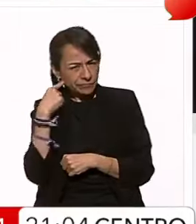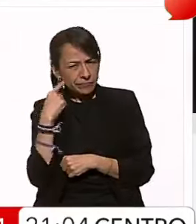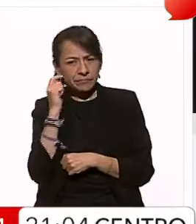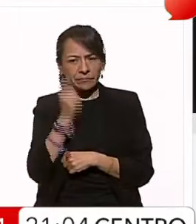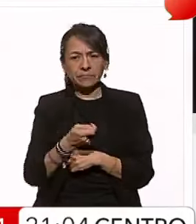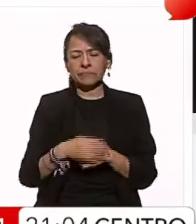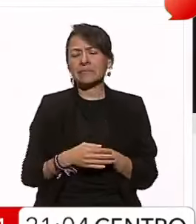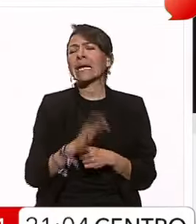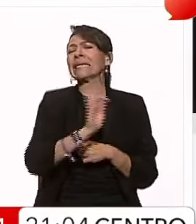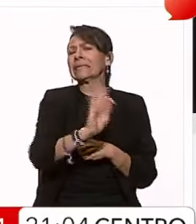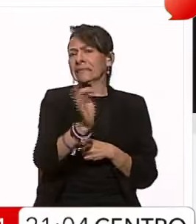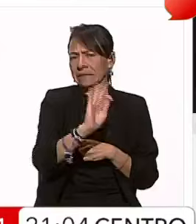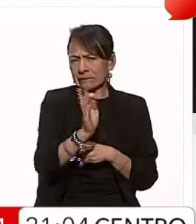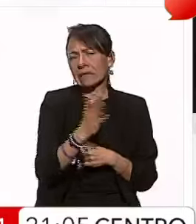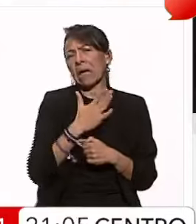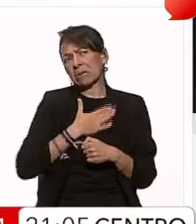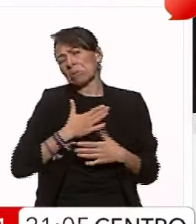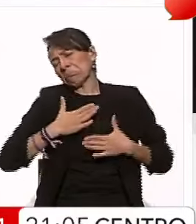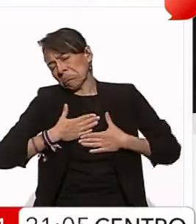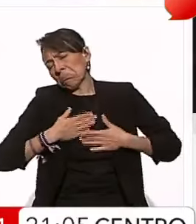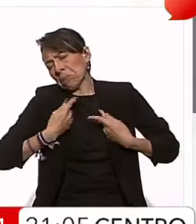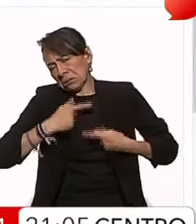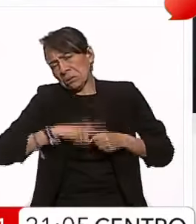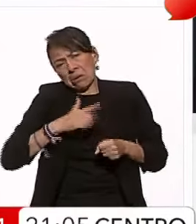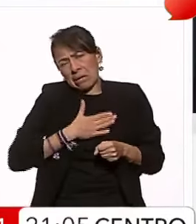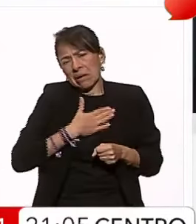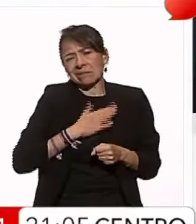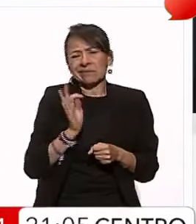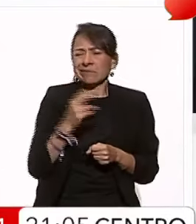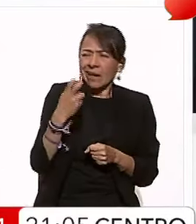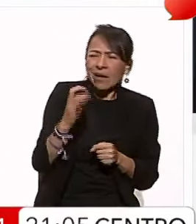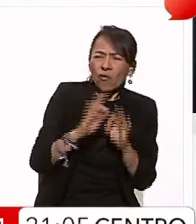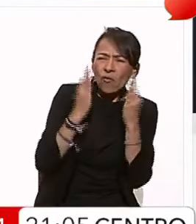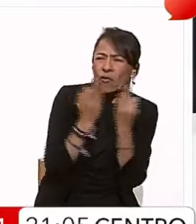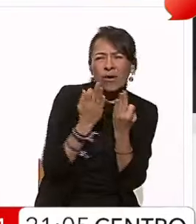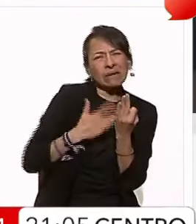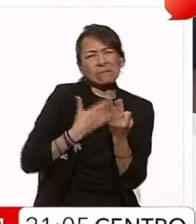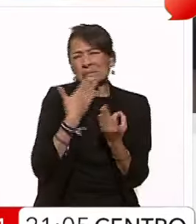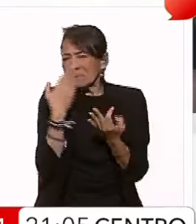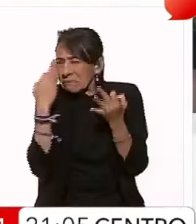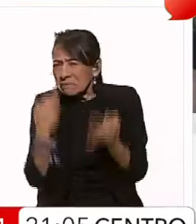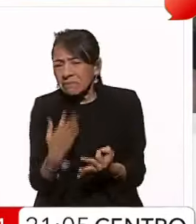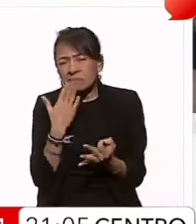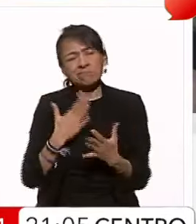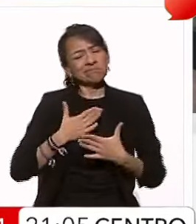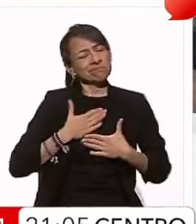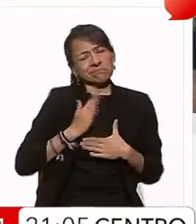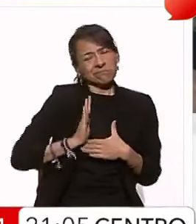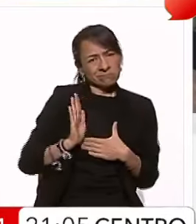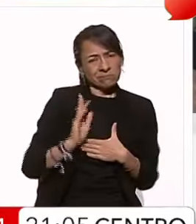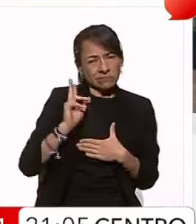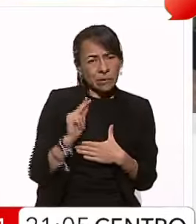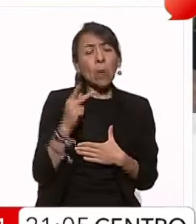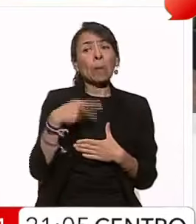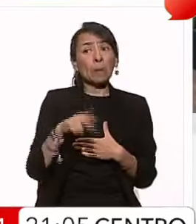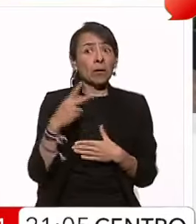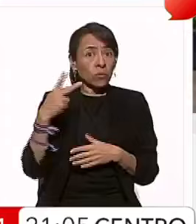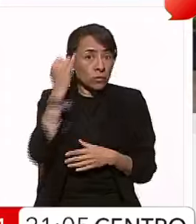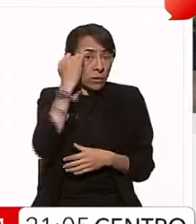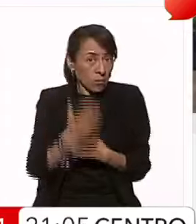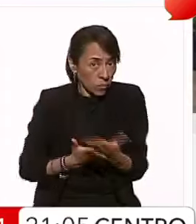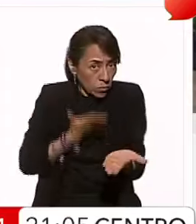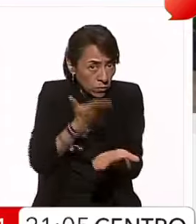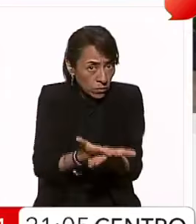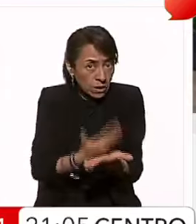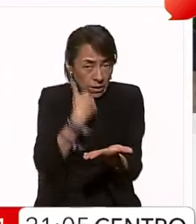no comparta que ese mecanismo sea el más idóneo me parece que la implementación de ese cambio trascendental como